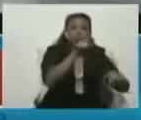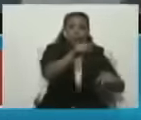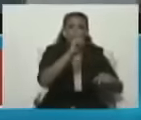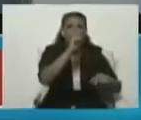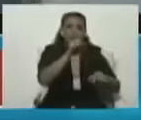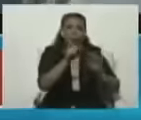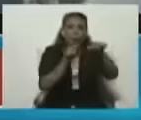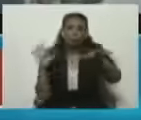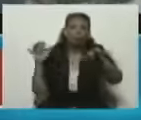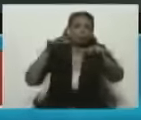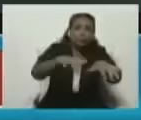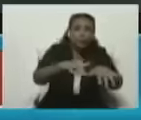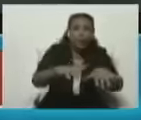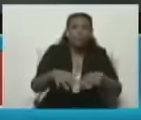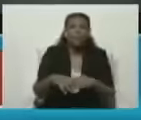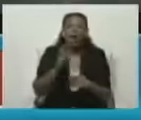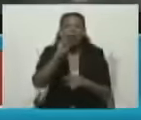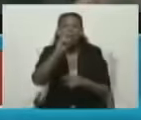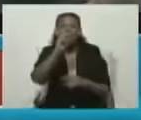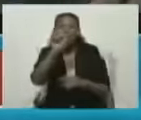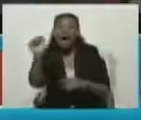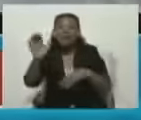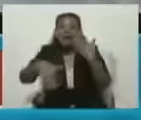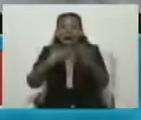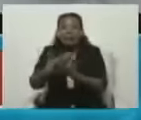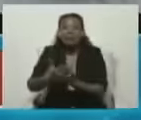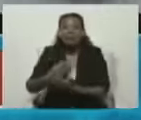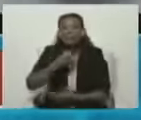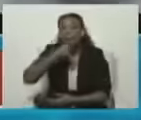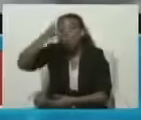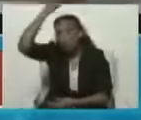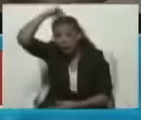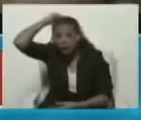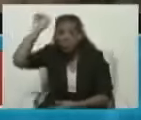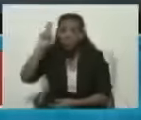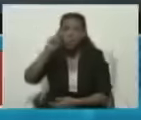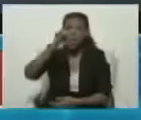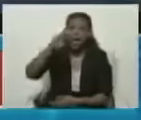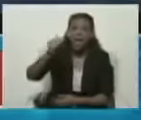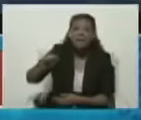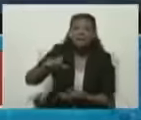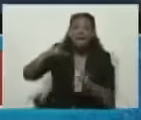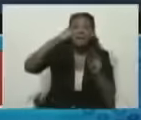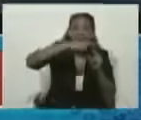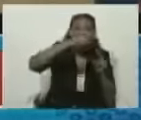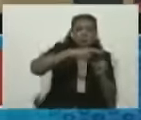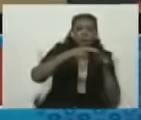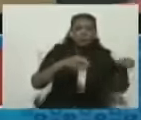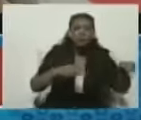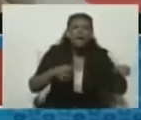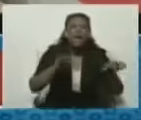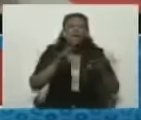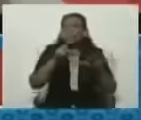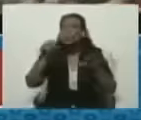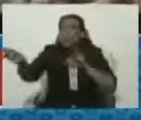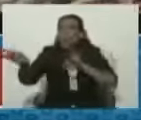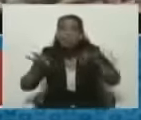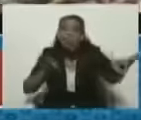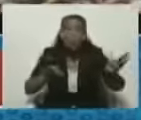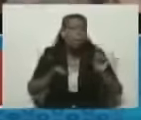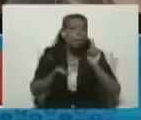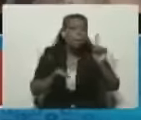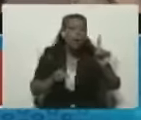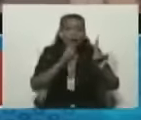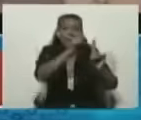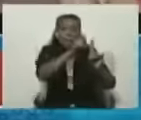allá, para Upata, hasta Paraguachón, Ureña en el estado Táchira, y en todas partes el